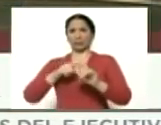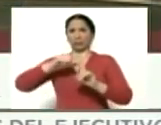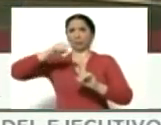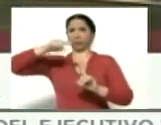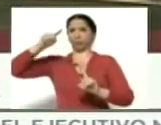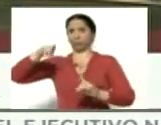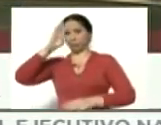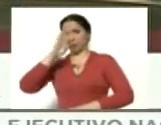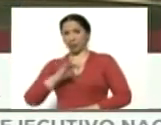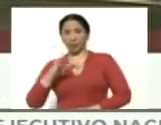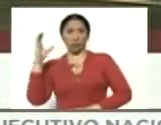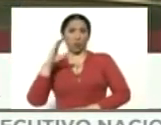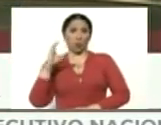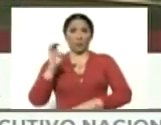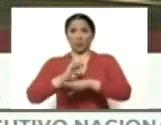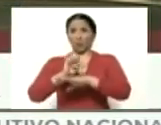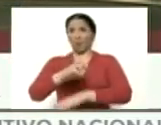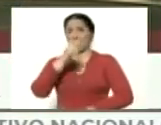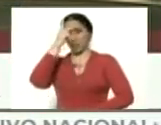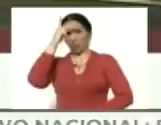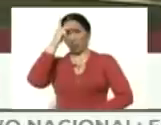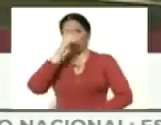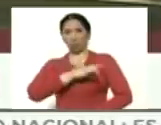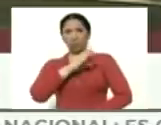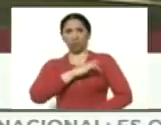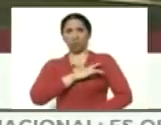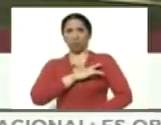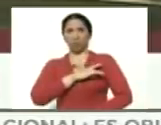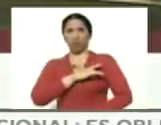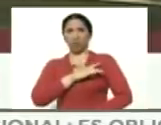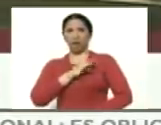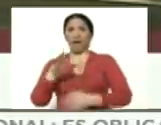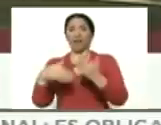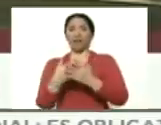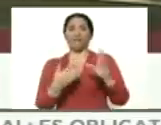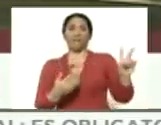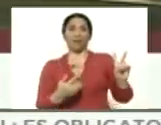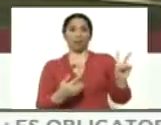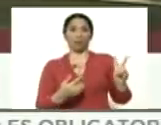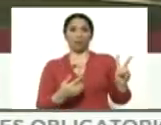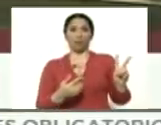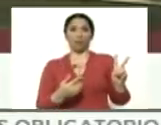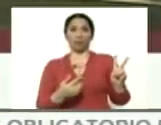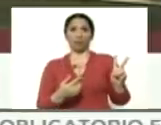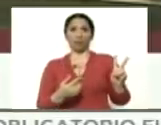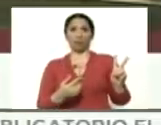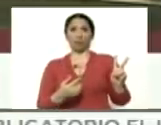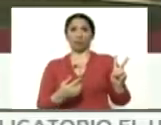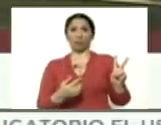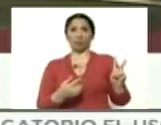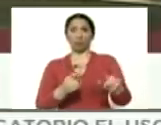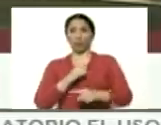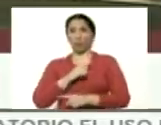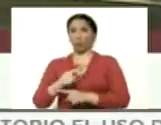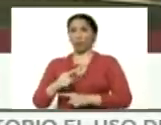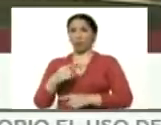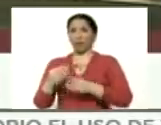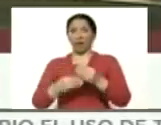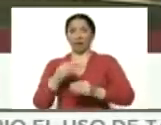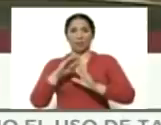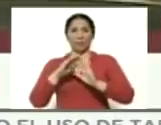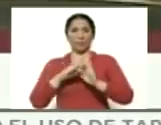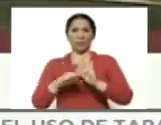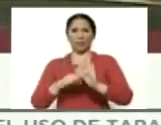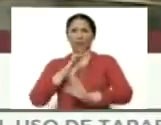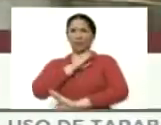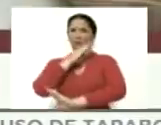Brasil, de Colombia, de Ecuador, de Perú, de Chile a Venezuela y nos permita y nos obligue a tomar medidas mucho más duras y mucho